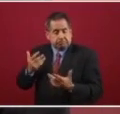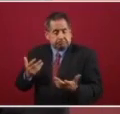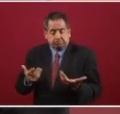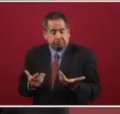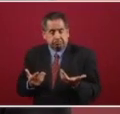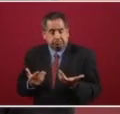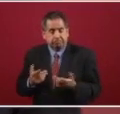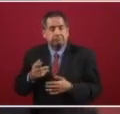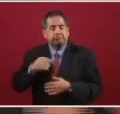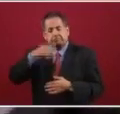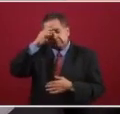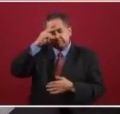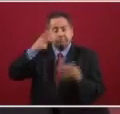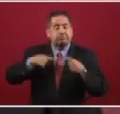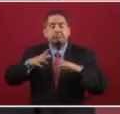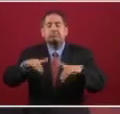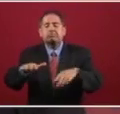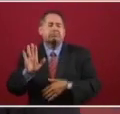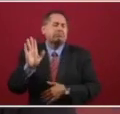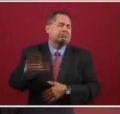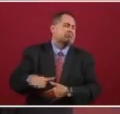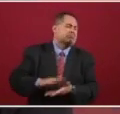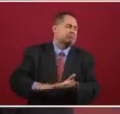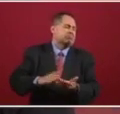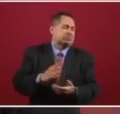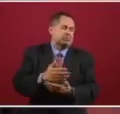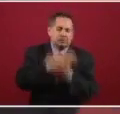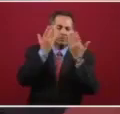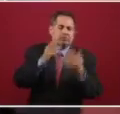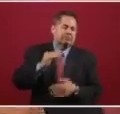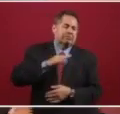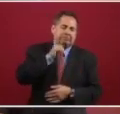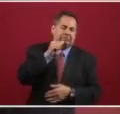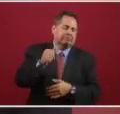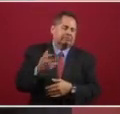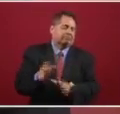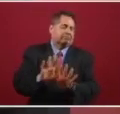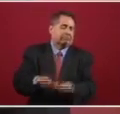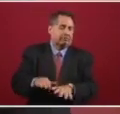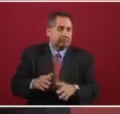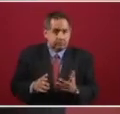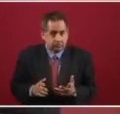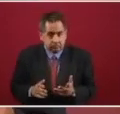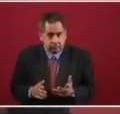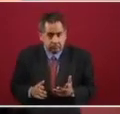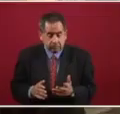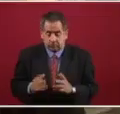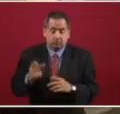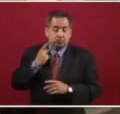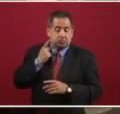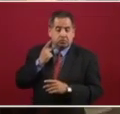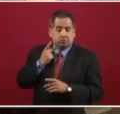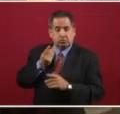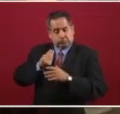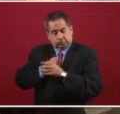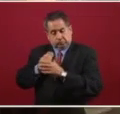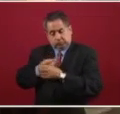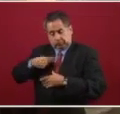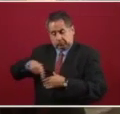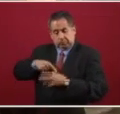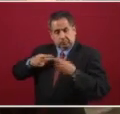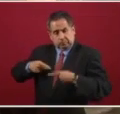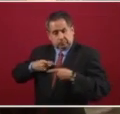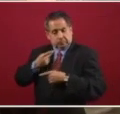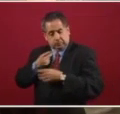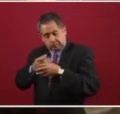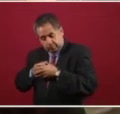se pensaba que el pueblo no existía y que estos asuntos, la política era asunto de los políticos.